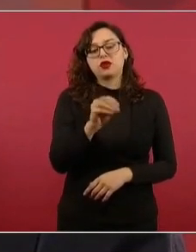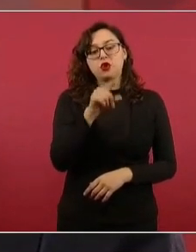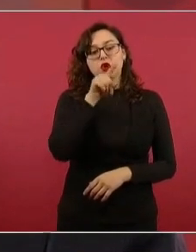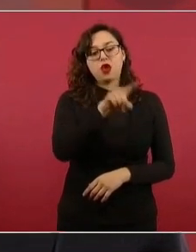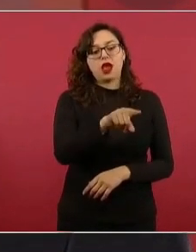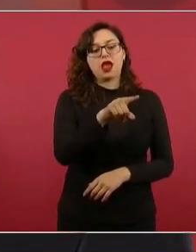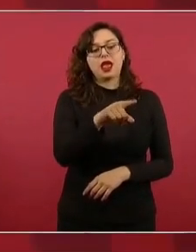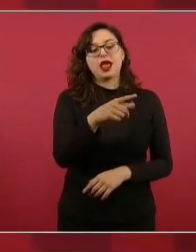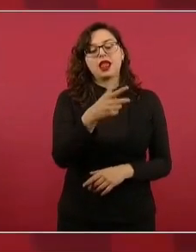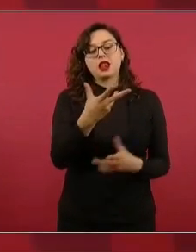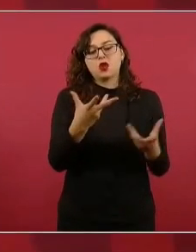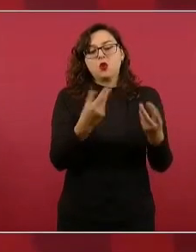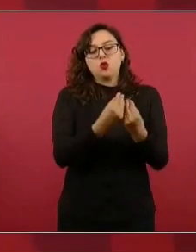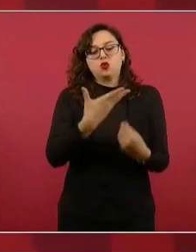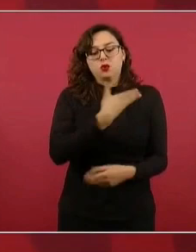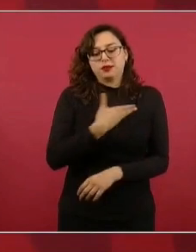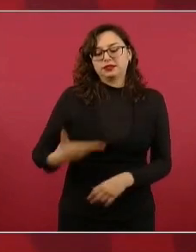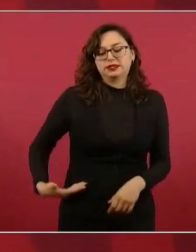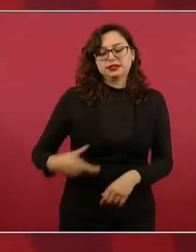en el gobierno de Salinas,